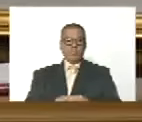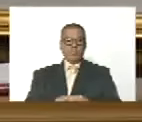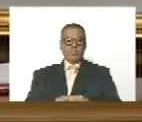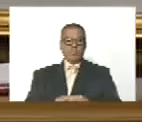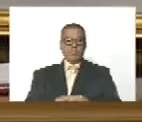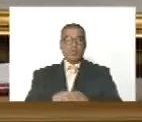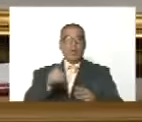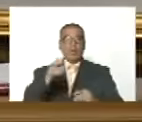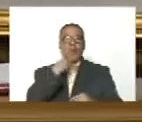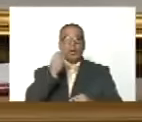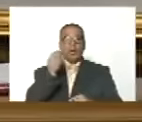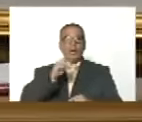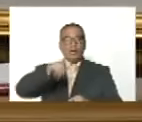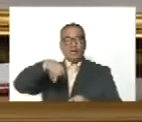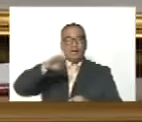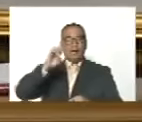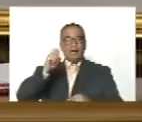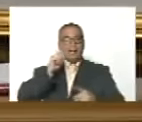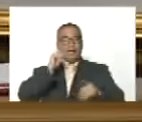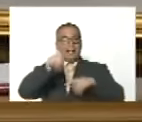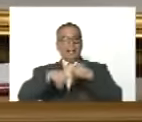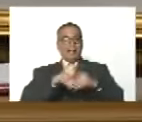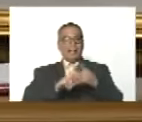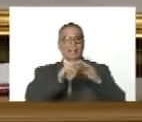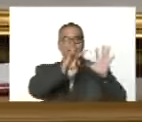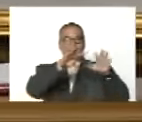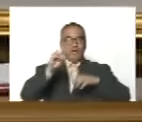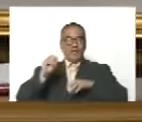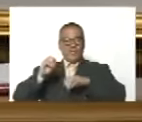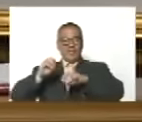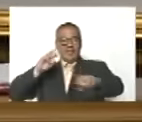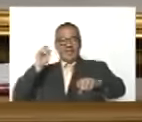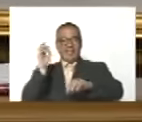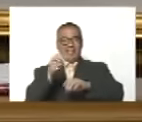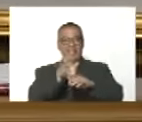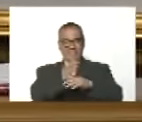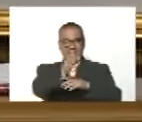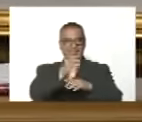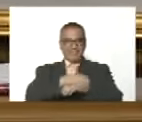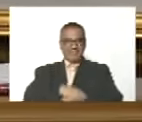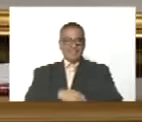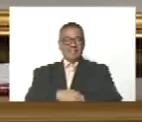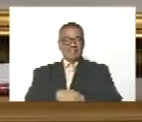Este joven muchacho, Pedro Lander, todavía tira sus 90 millas en la recta.